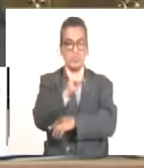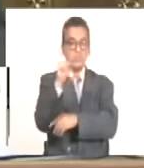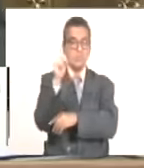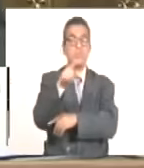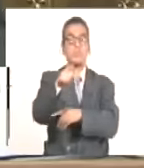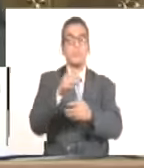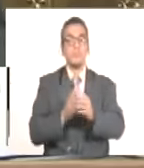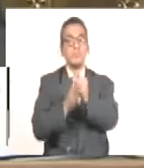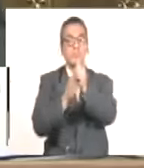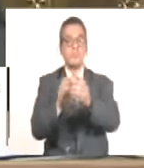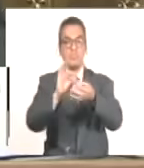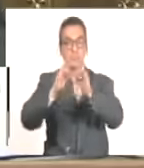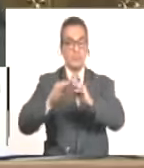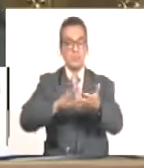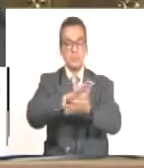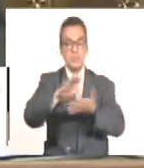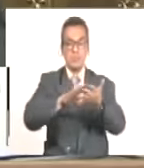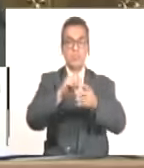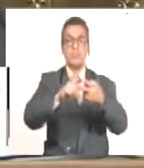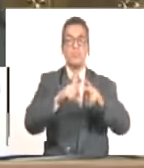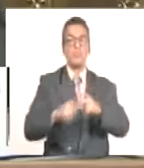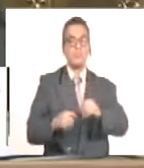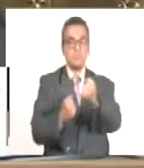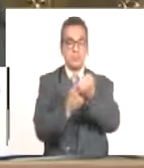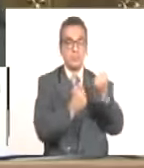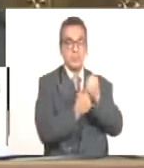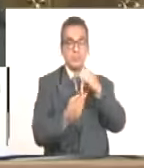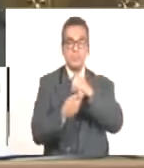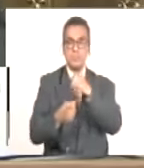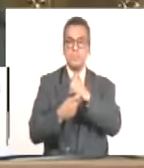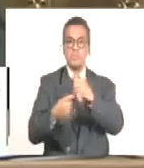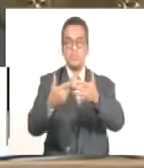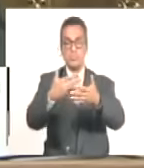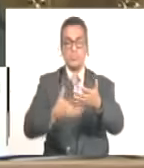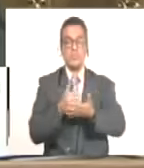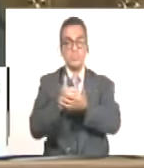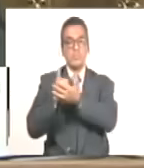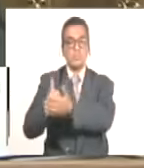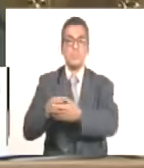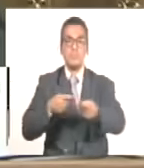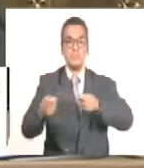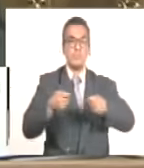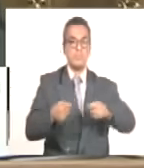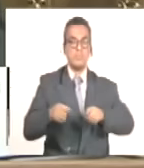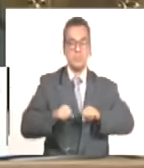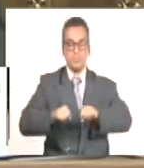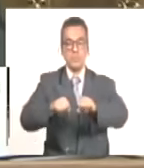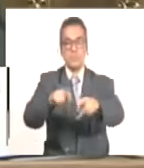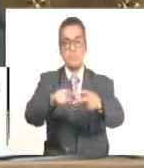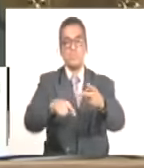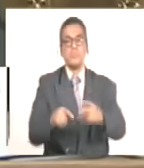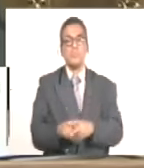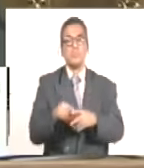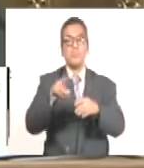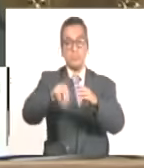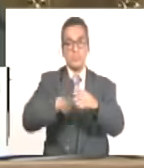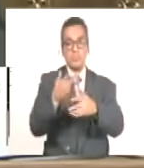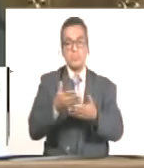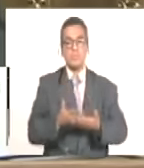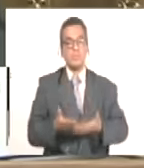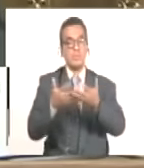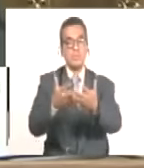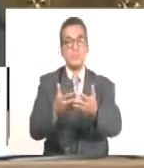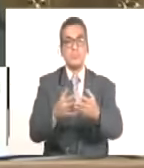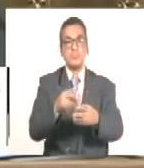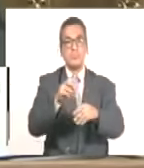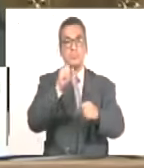mediadores, guías, intérpretes de lengua de señas, tecnologías de apoyo, dispositivos técnicos y ayudas para la movilidad de calidad, incluso poniéndolos a su disposición